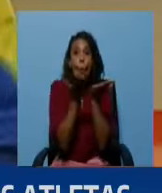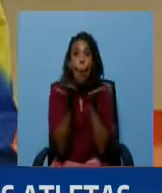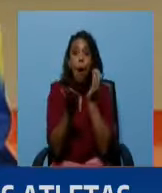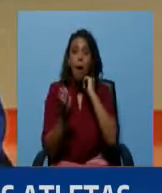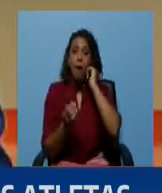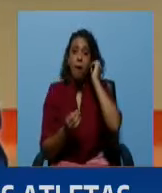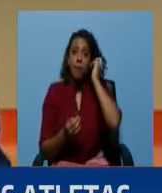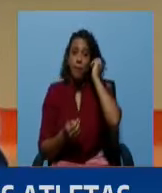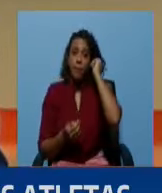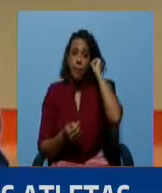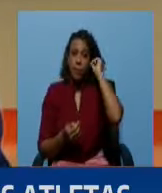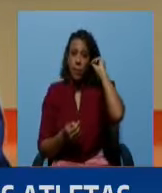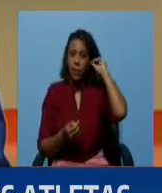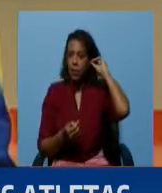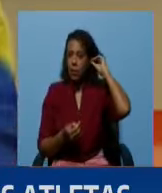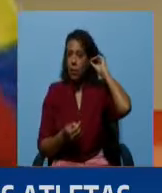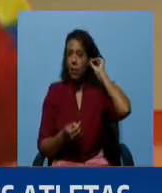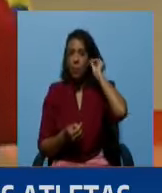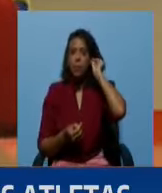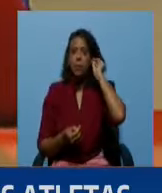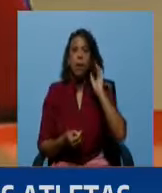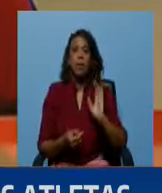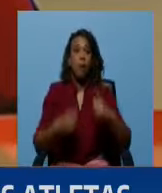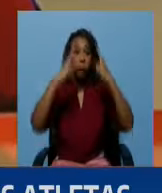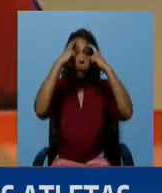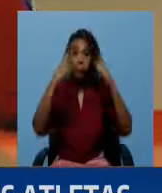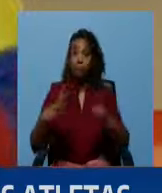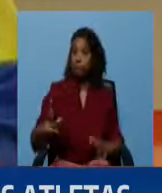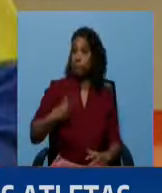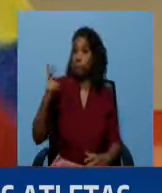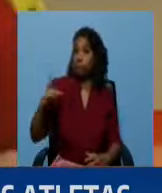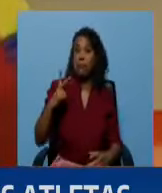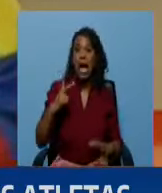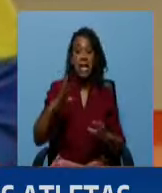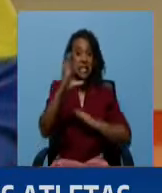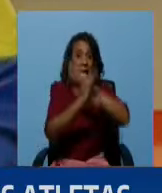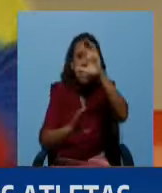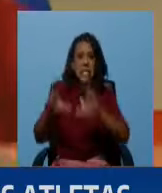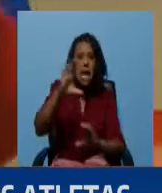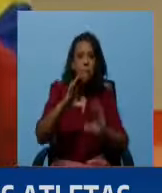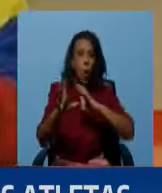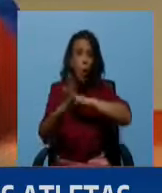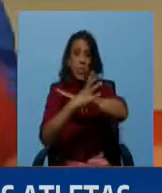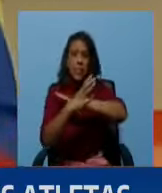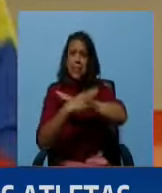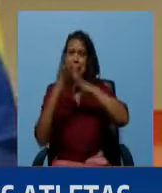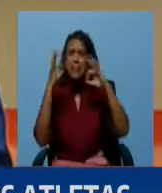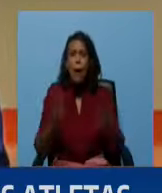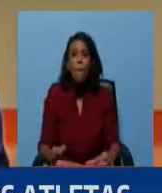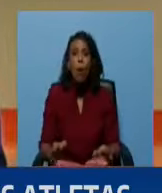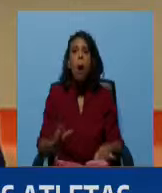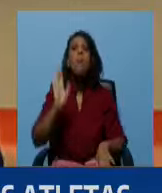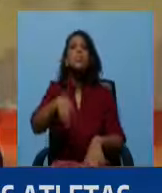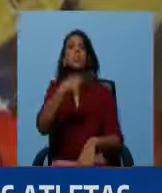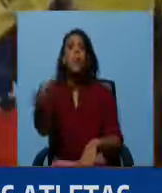construyendo escuelas de entrenamiento del más alto nivel científico y deportivo del mundo. ¿Y por qué